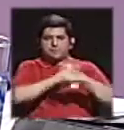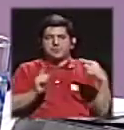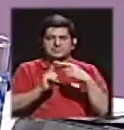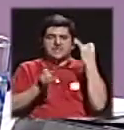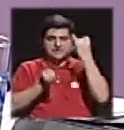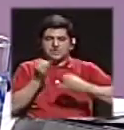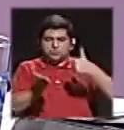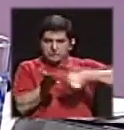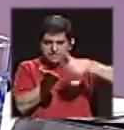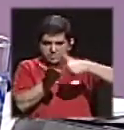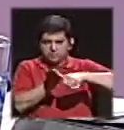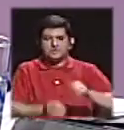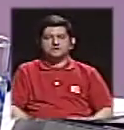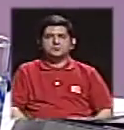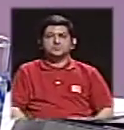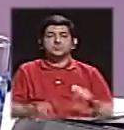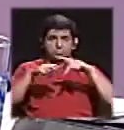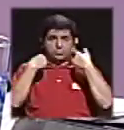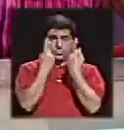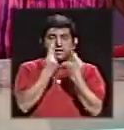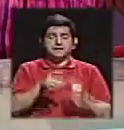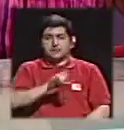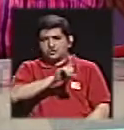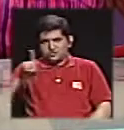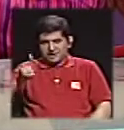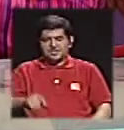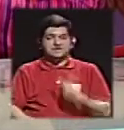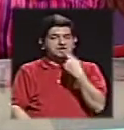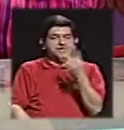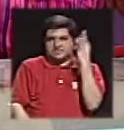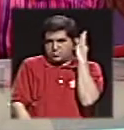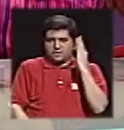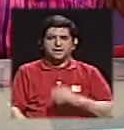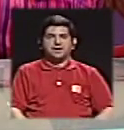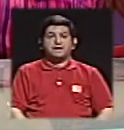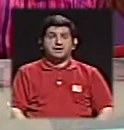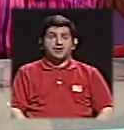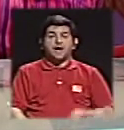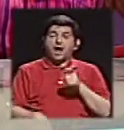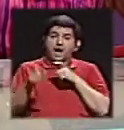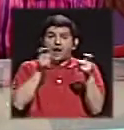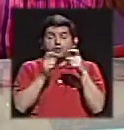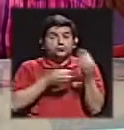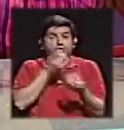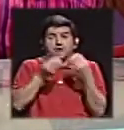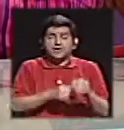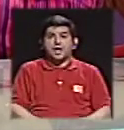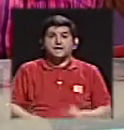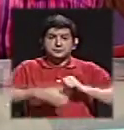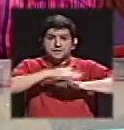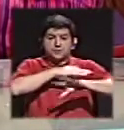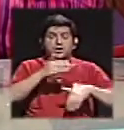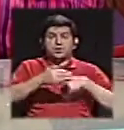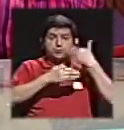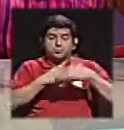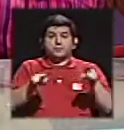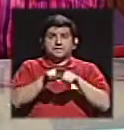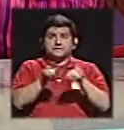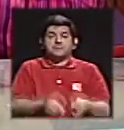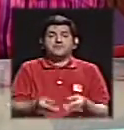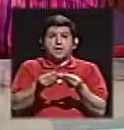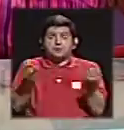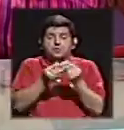última elección, un partido de derecha, decía la señora, es que va a haber que controlar qué hacen si hacen abortos, porque después van a ser productos